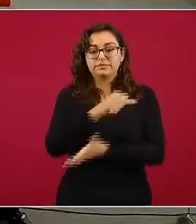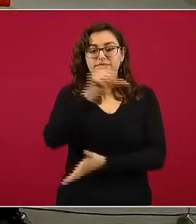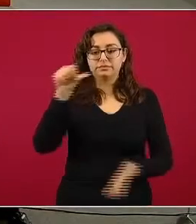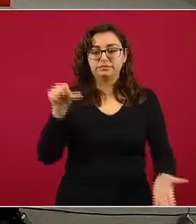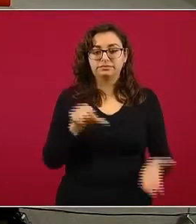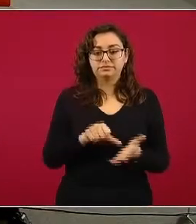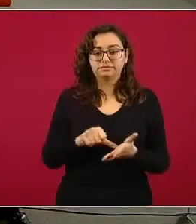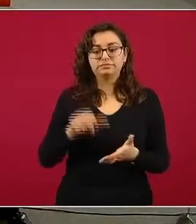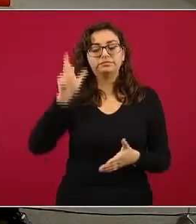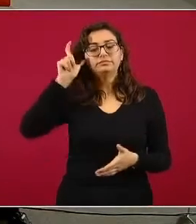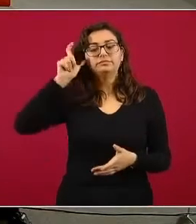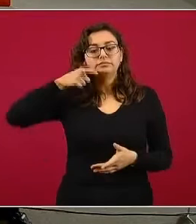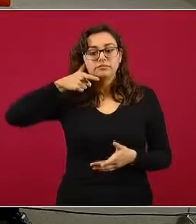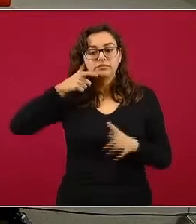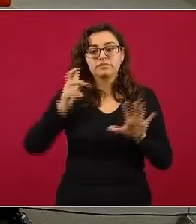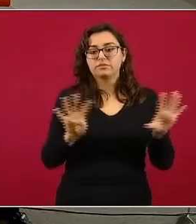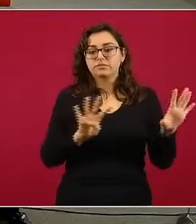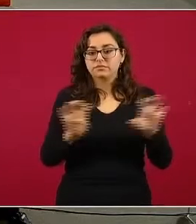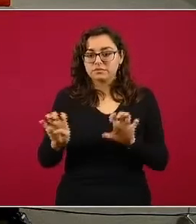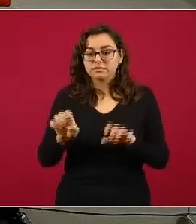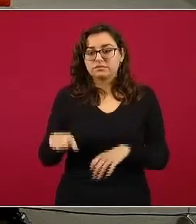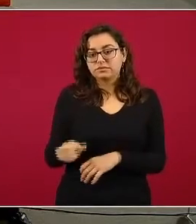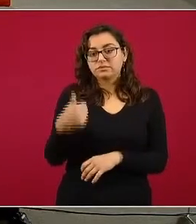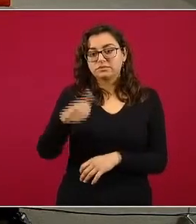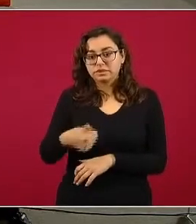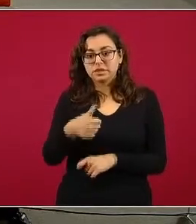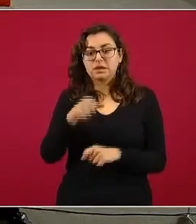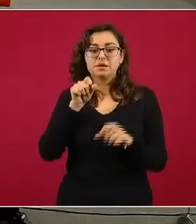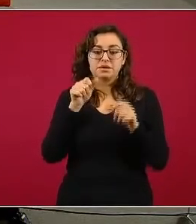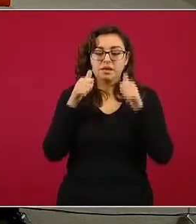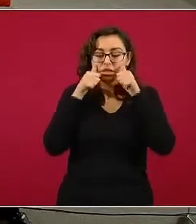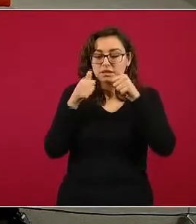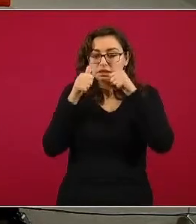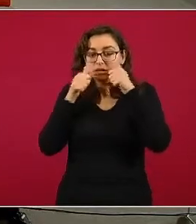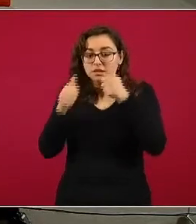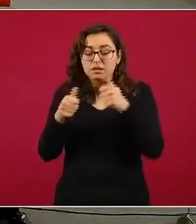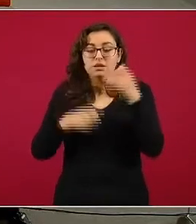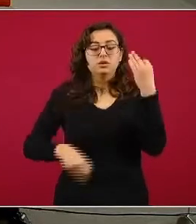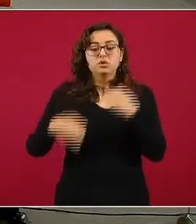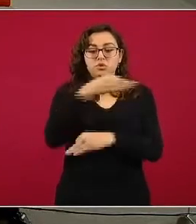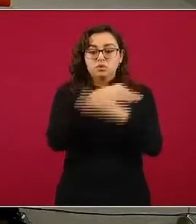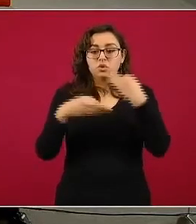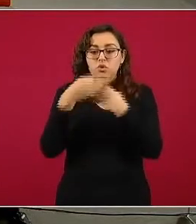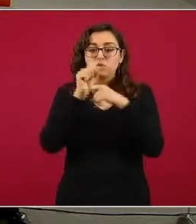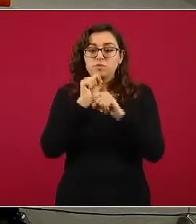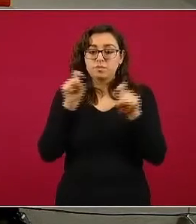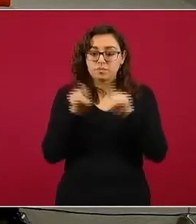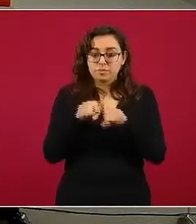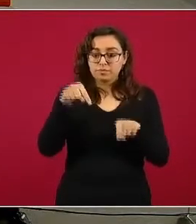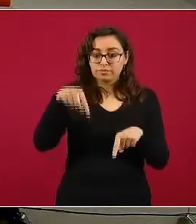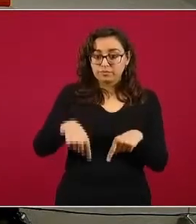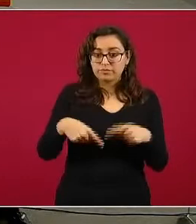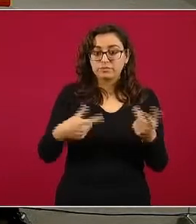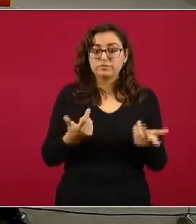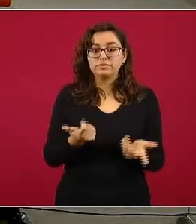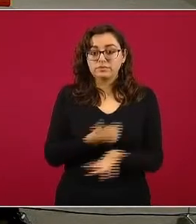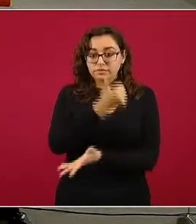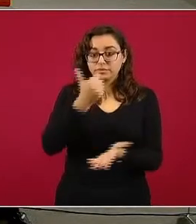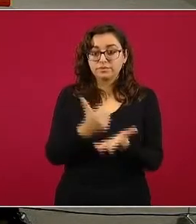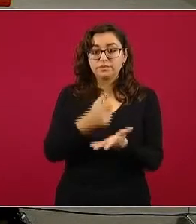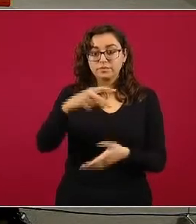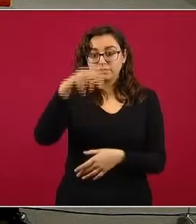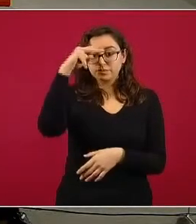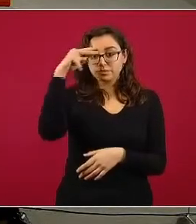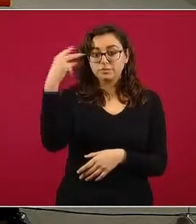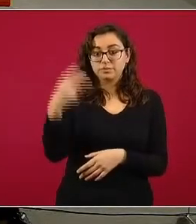el 911, los sistemas de atención, todo el manejo que está haciendo, ahora sí en el caso específico de la pregunta, en la